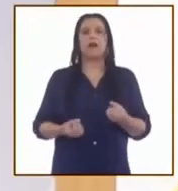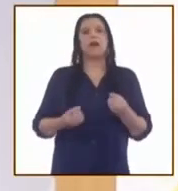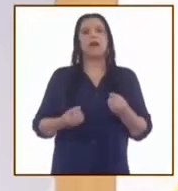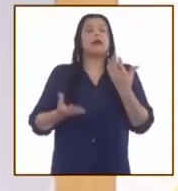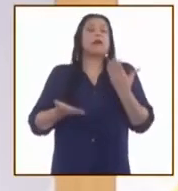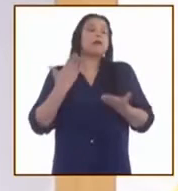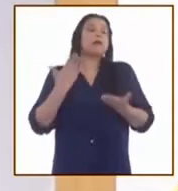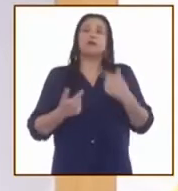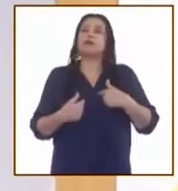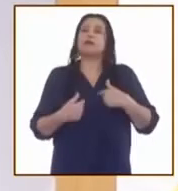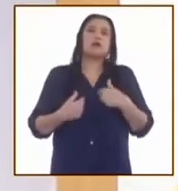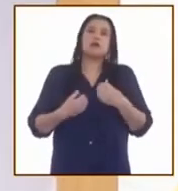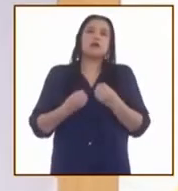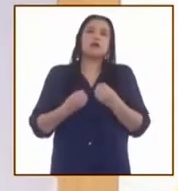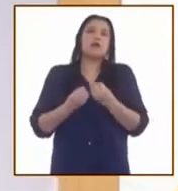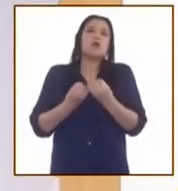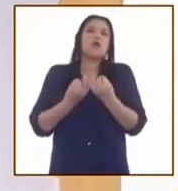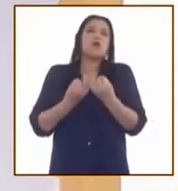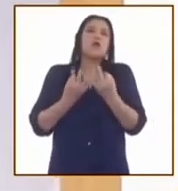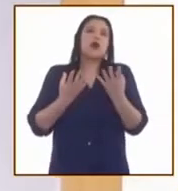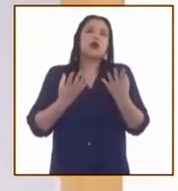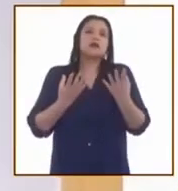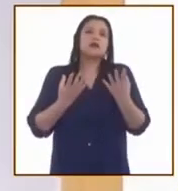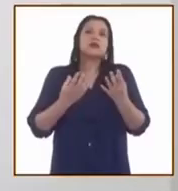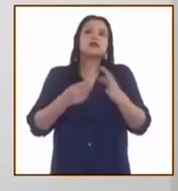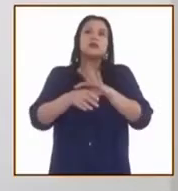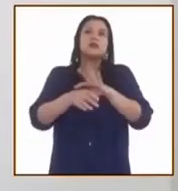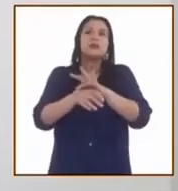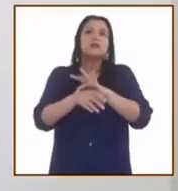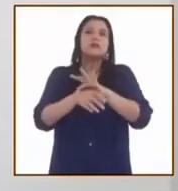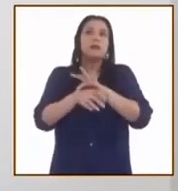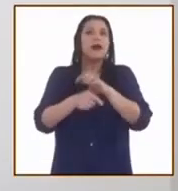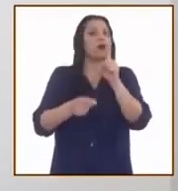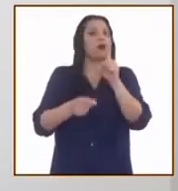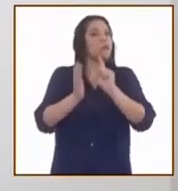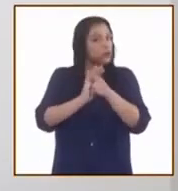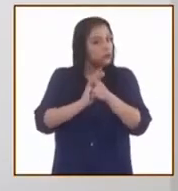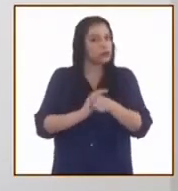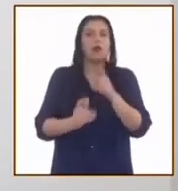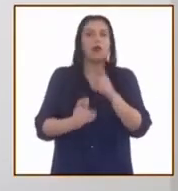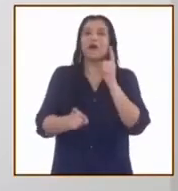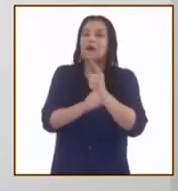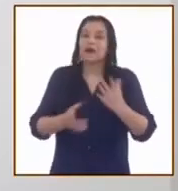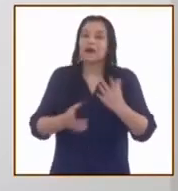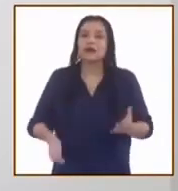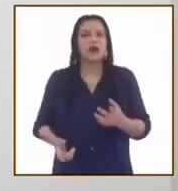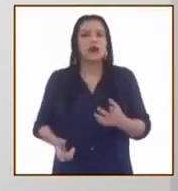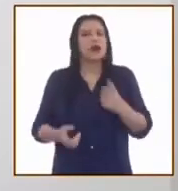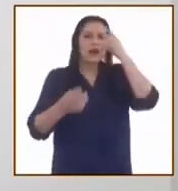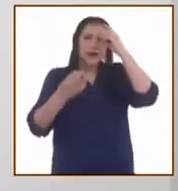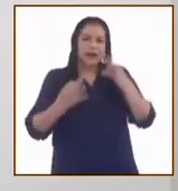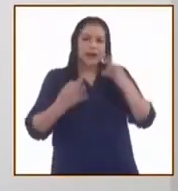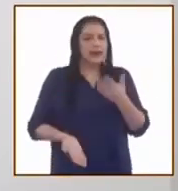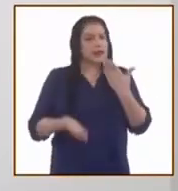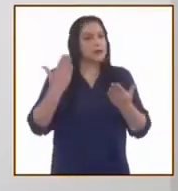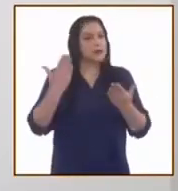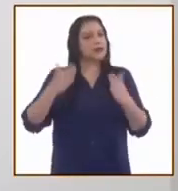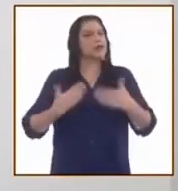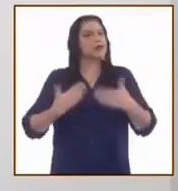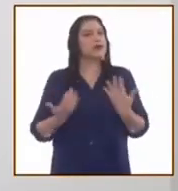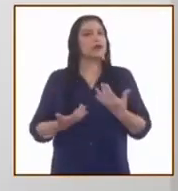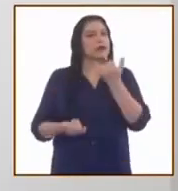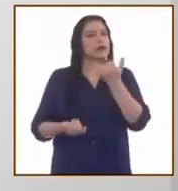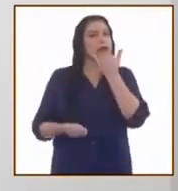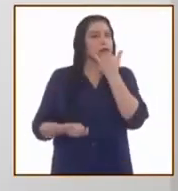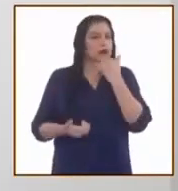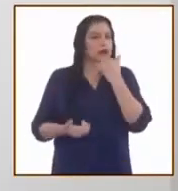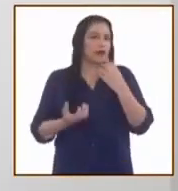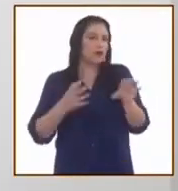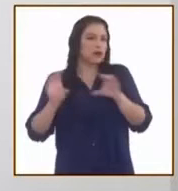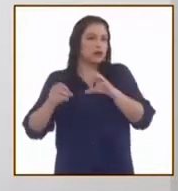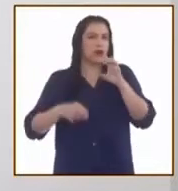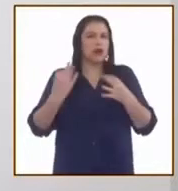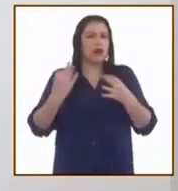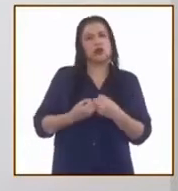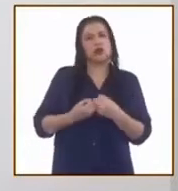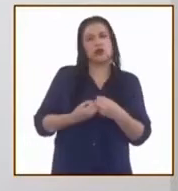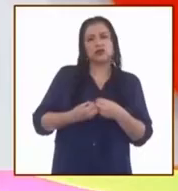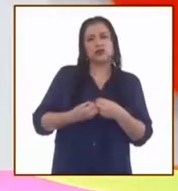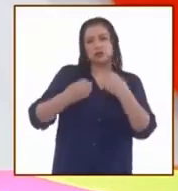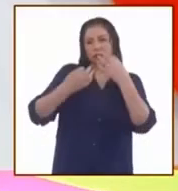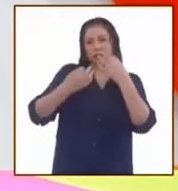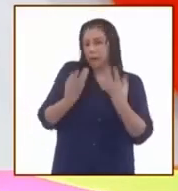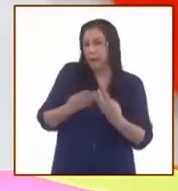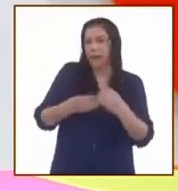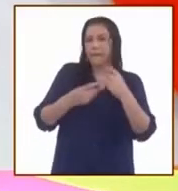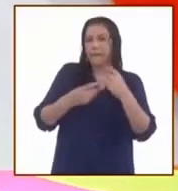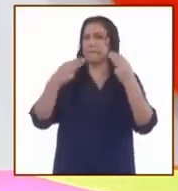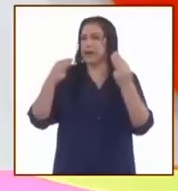Puede ser que no contaron bien el número de latidos por minuto. Correcto. ¿Y creen que se pudieron equivocar al realizar algunos cálculos